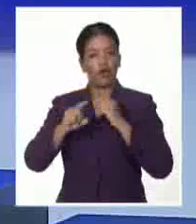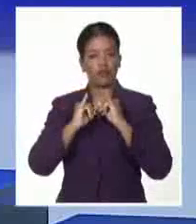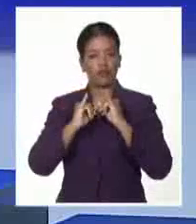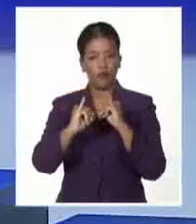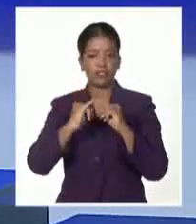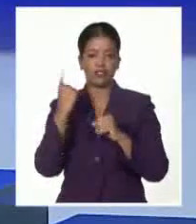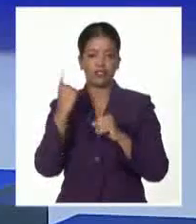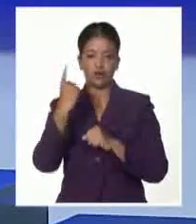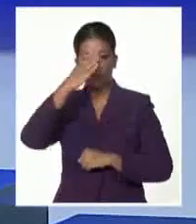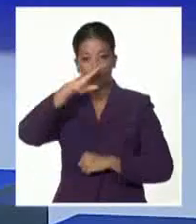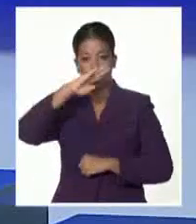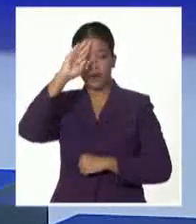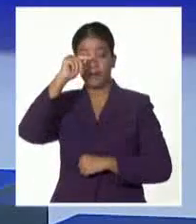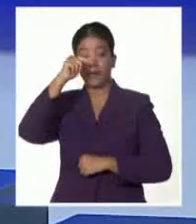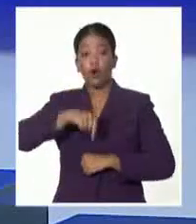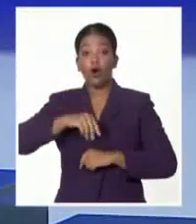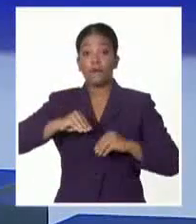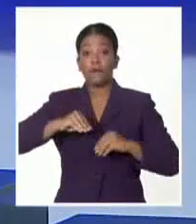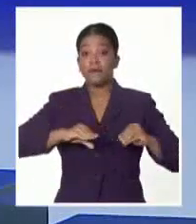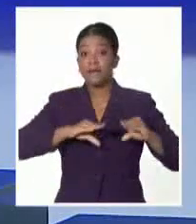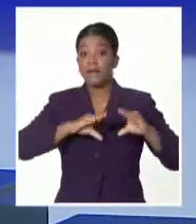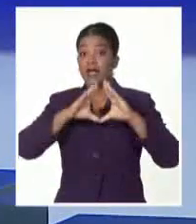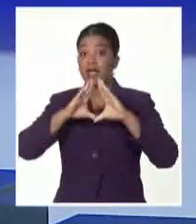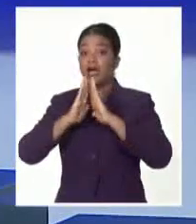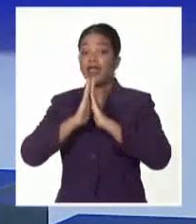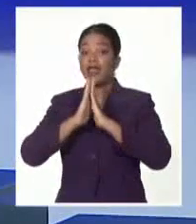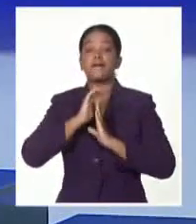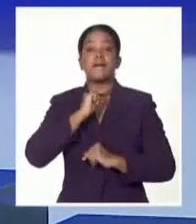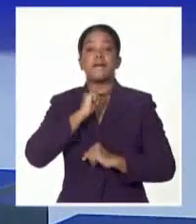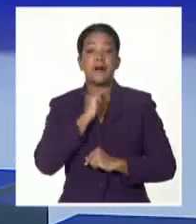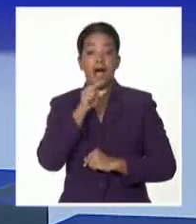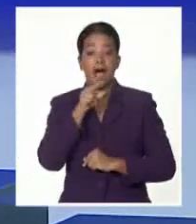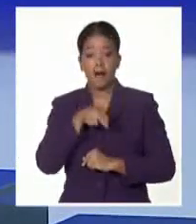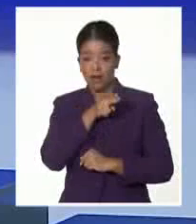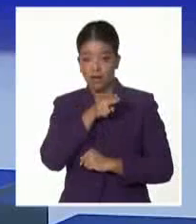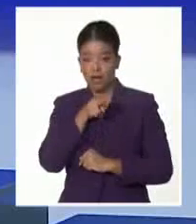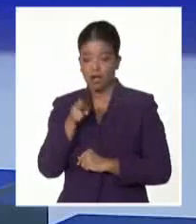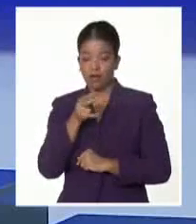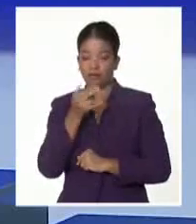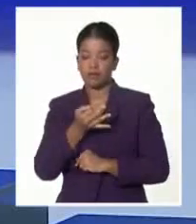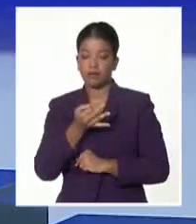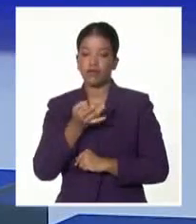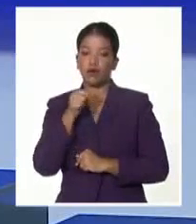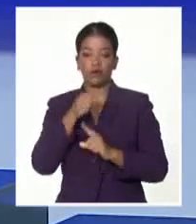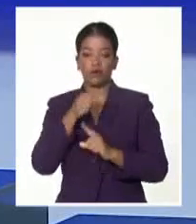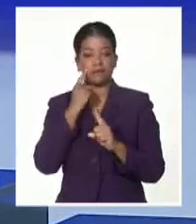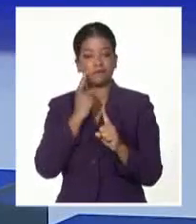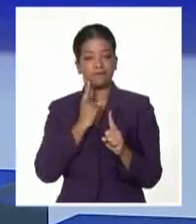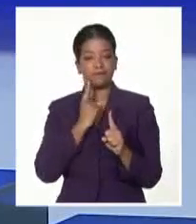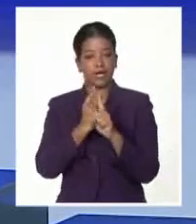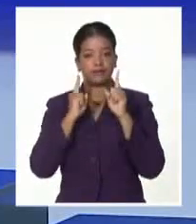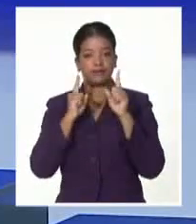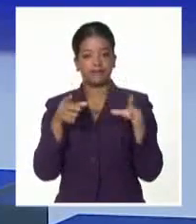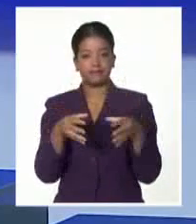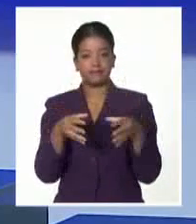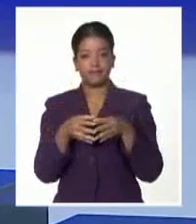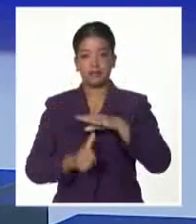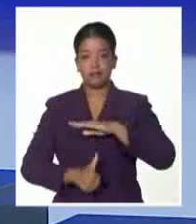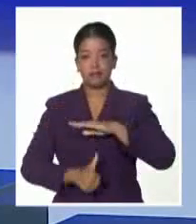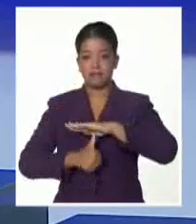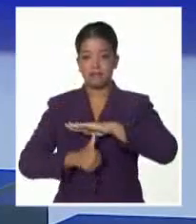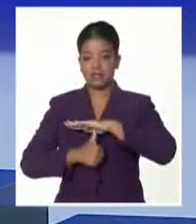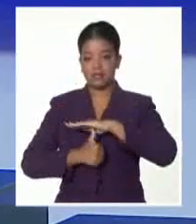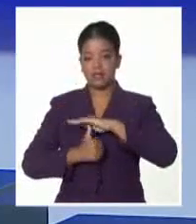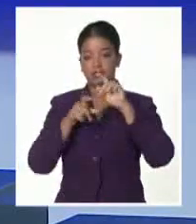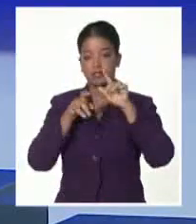Y es que esta mañana el Papa Francisco sostuvo en el Vaticano un encuentro con el primer secretario del Comité Central del Partido y presidente de nuestra